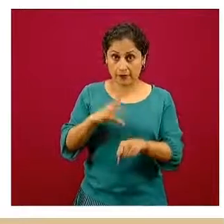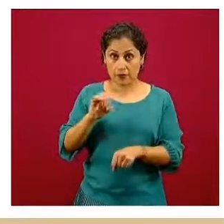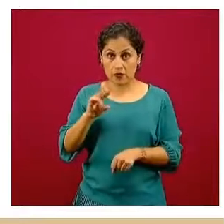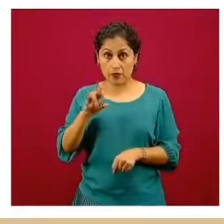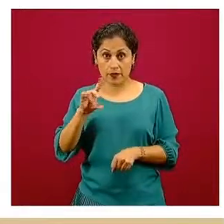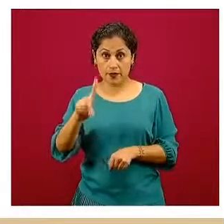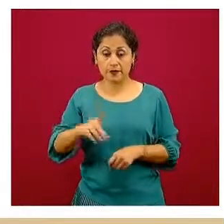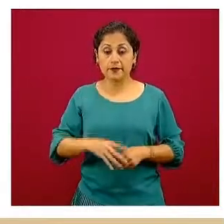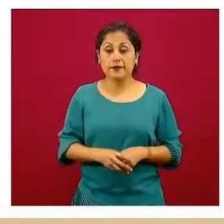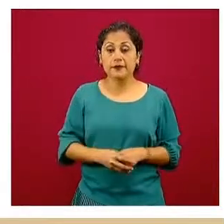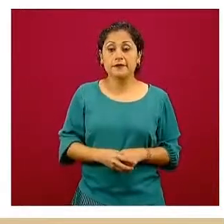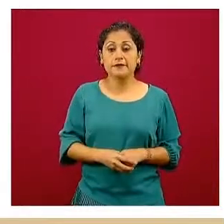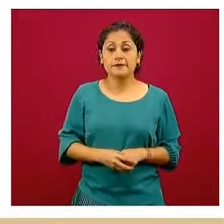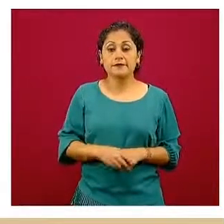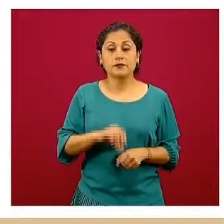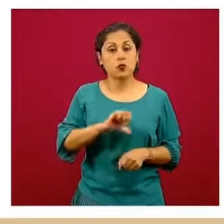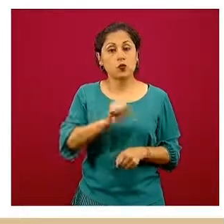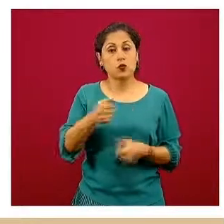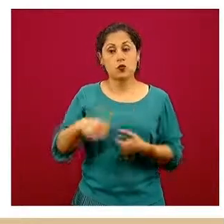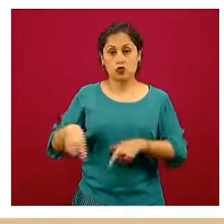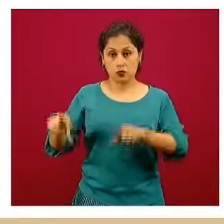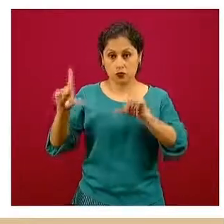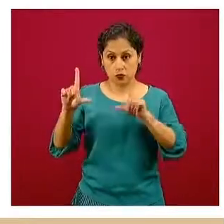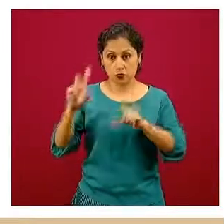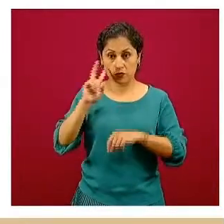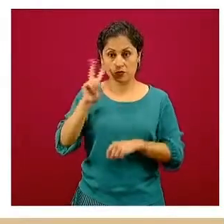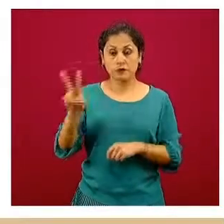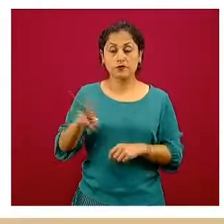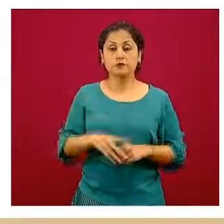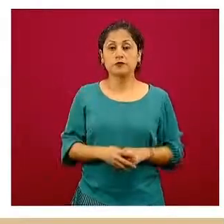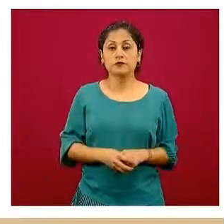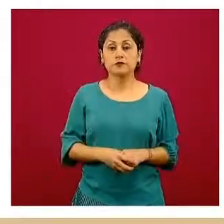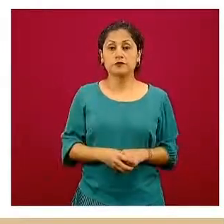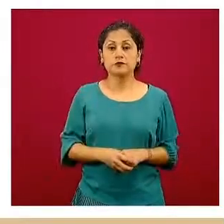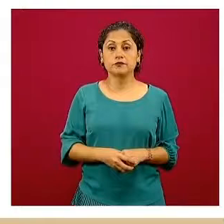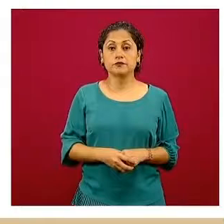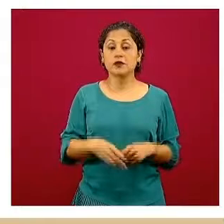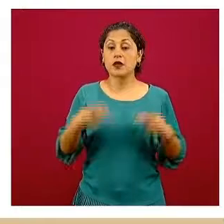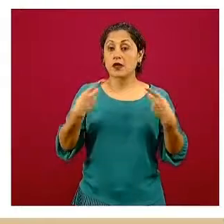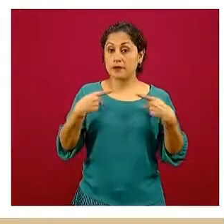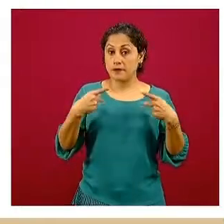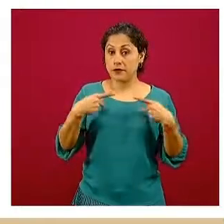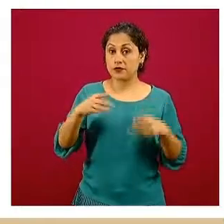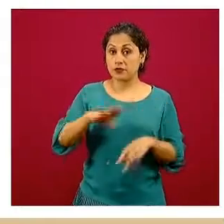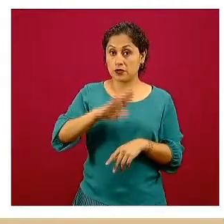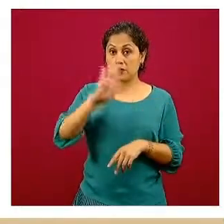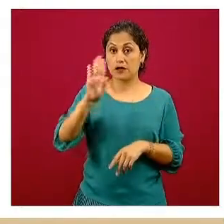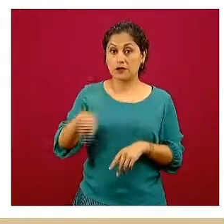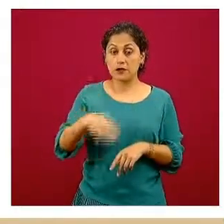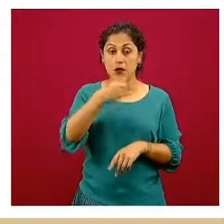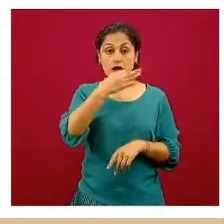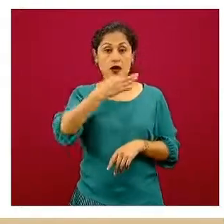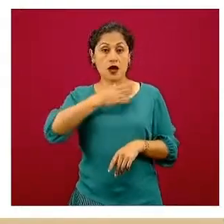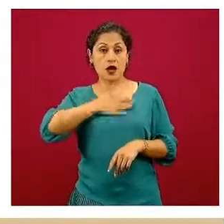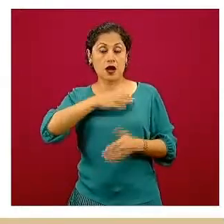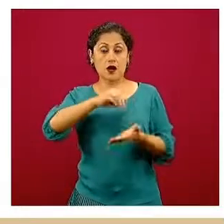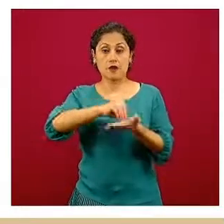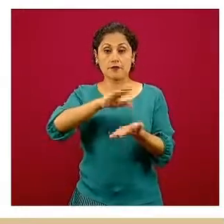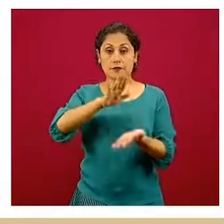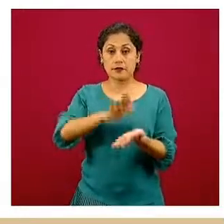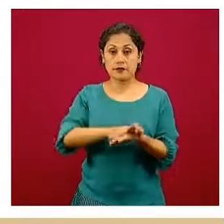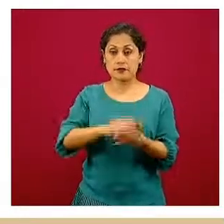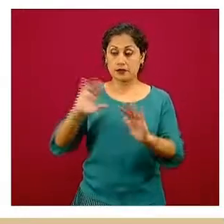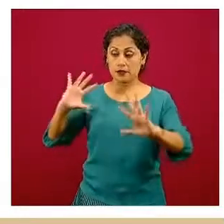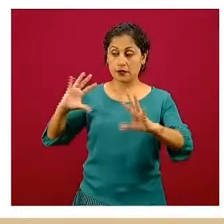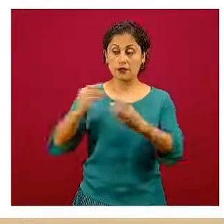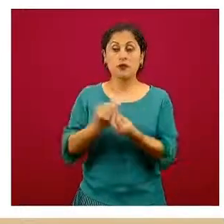Si vemos la siguiente diapositiva, es la distribución de las defunciones que se notificaron al corte del